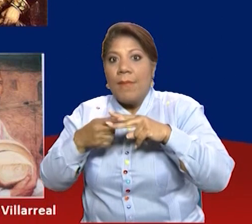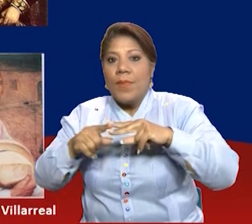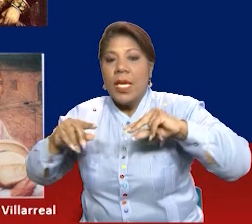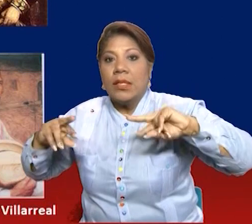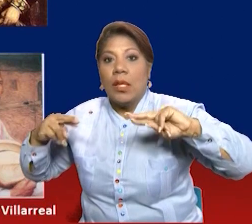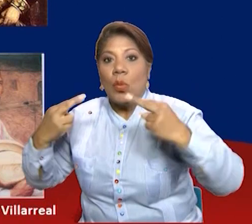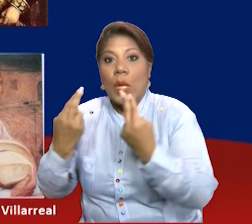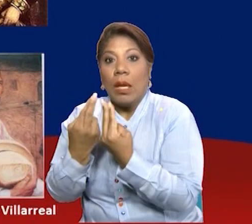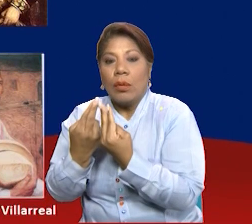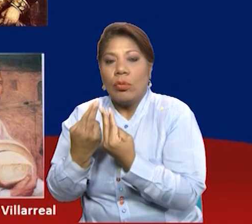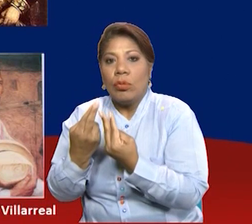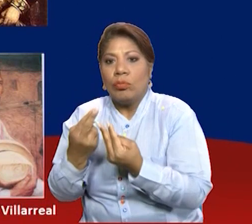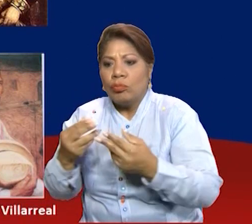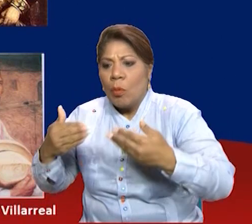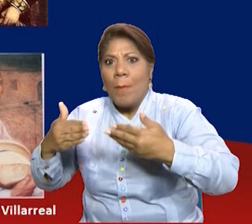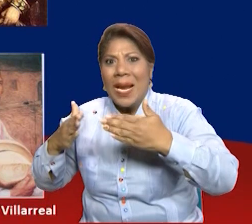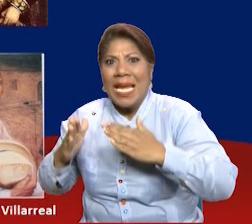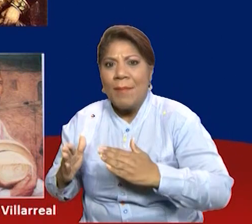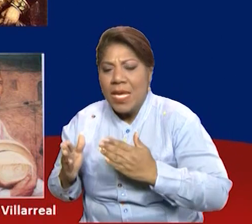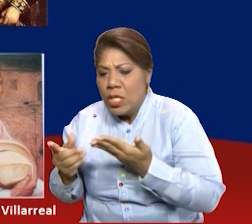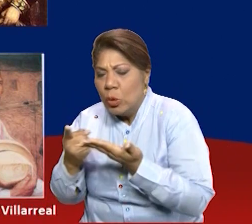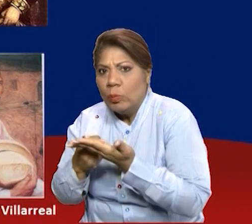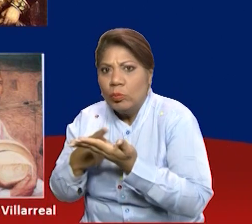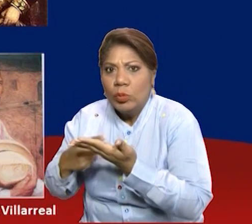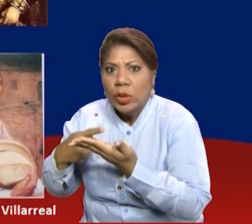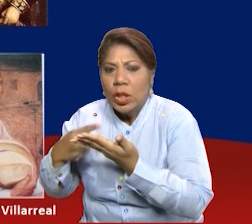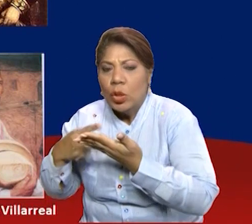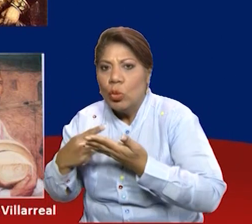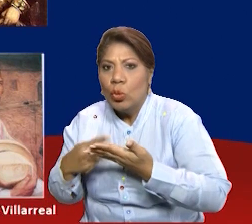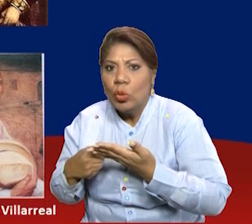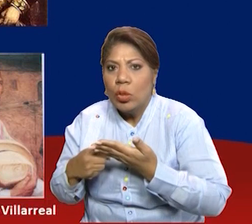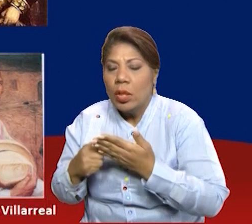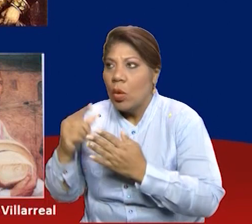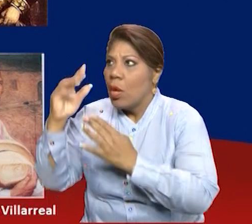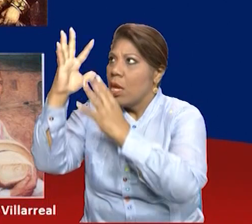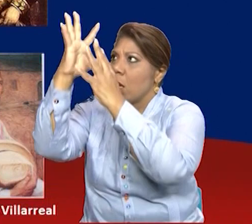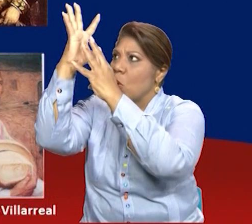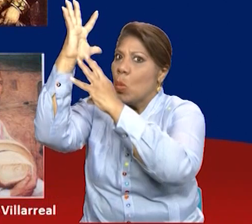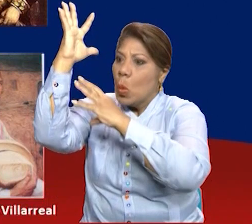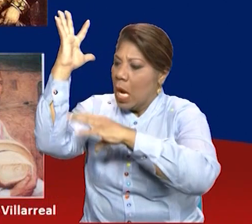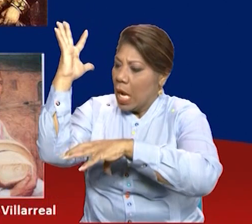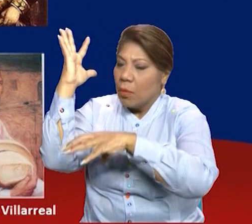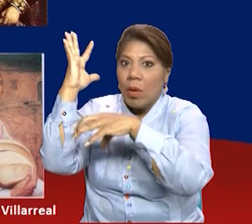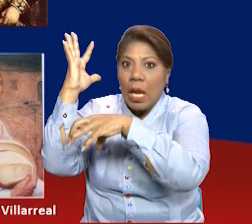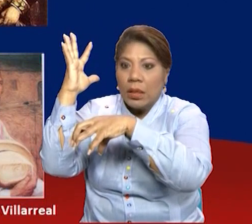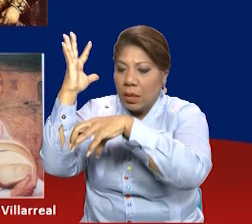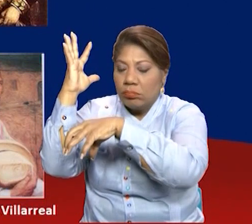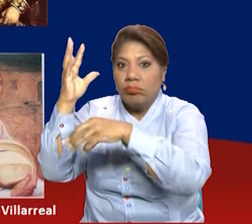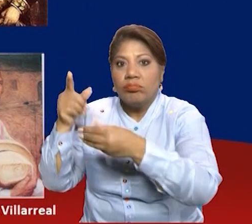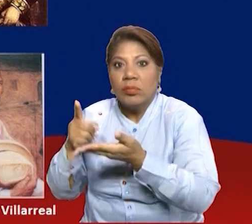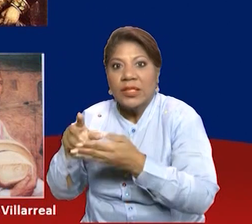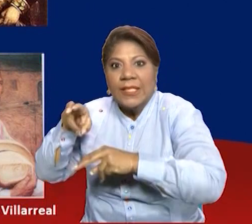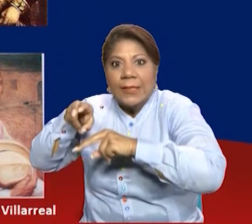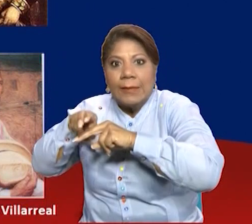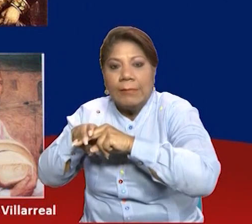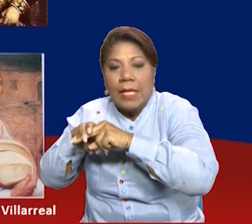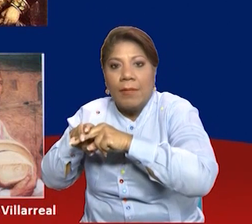varias personas. Se reunían, dice que, debajo de un árbol. Y allí